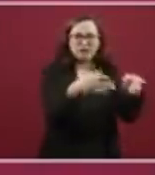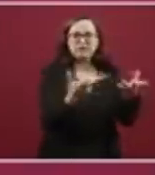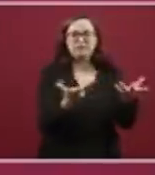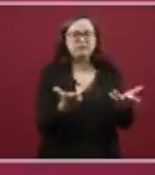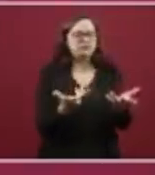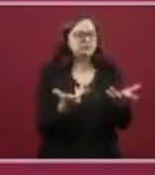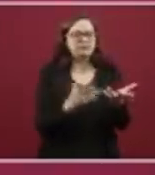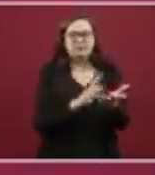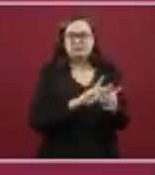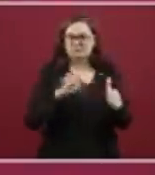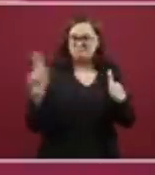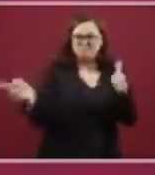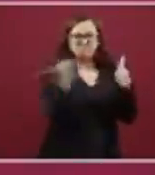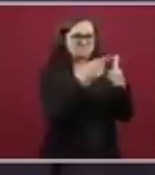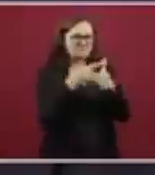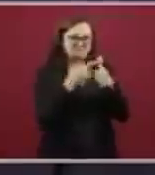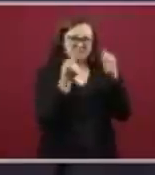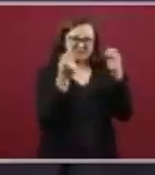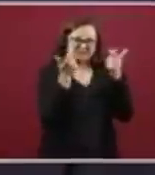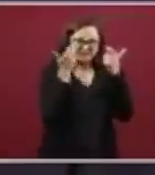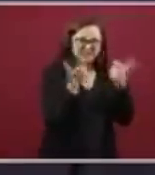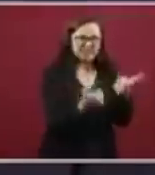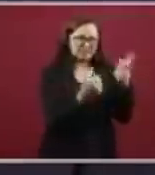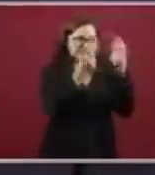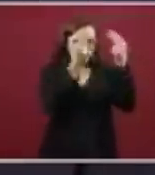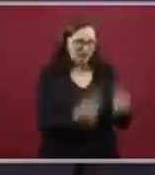es lo predominante,